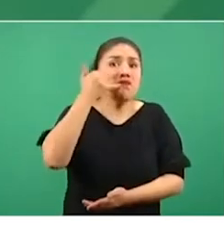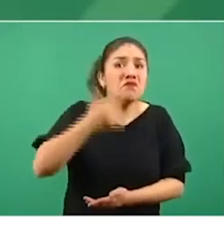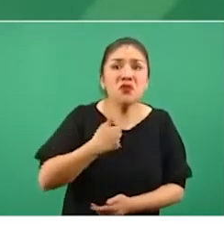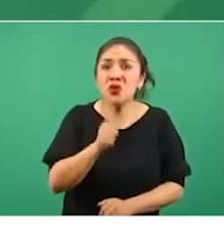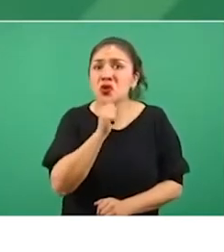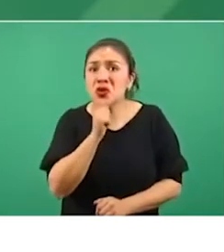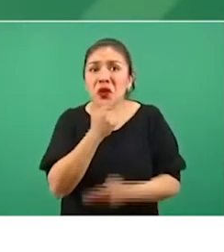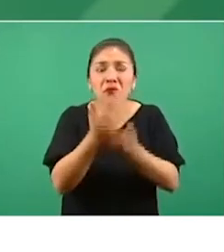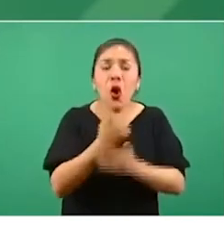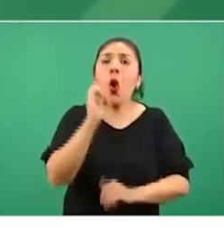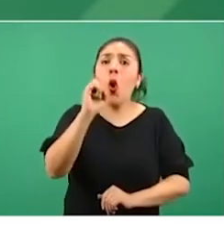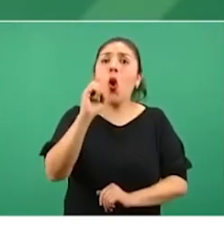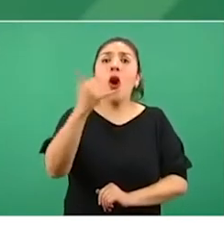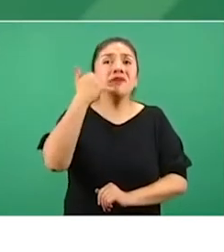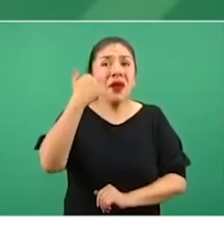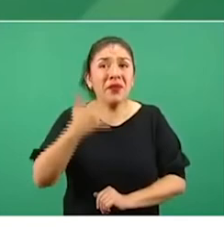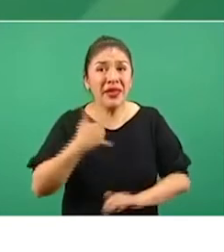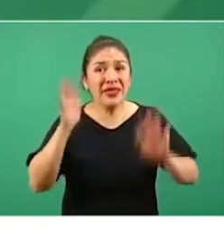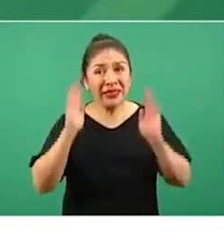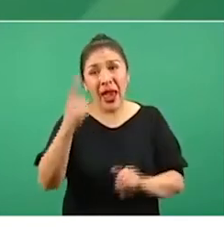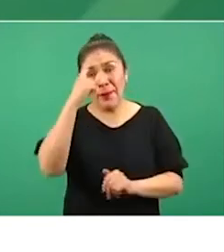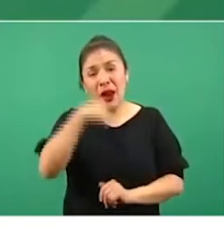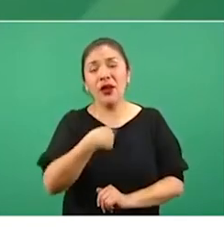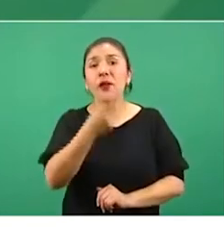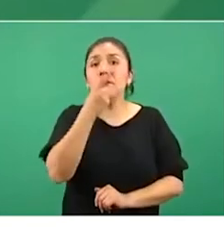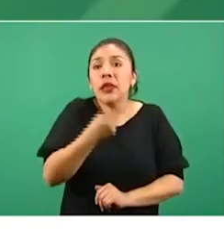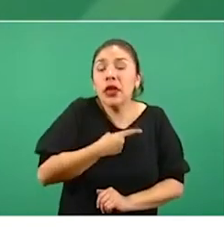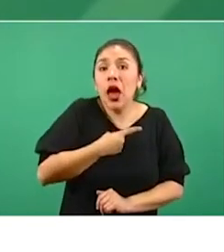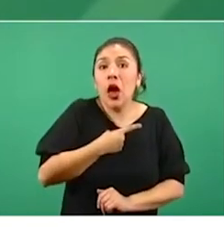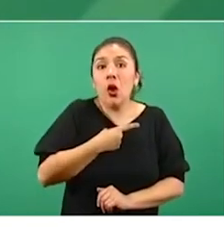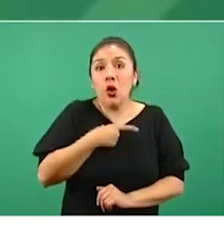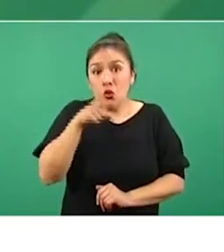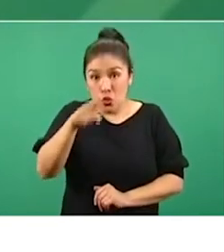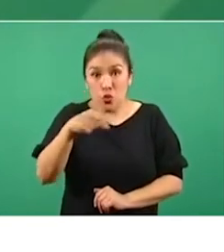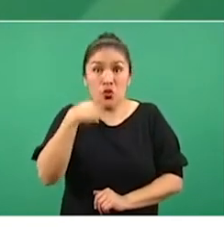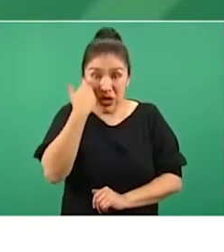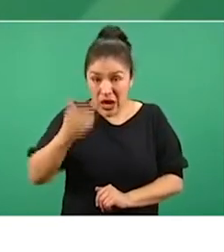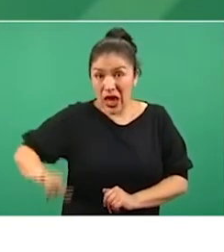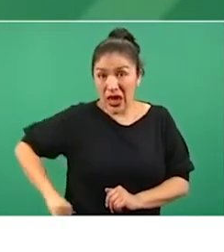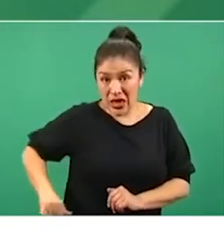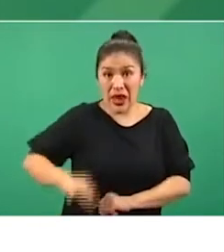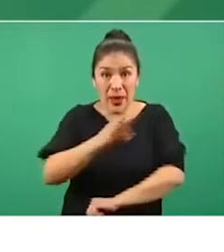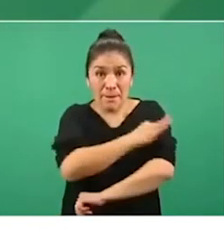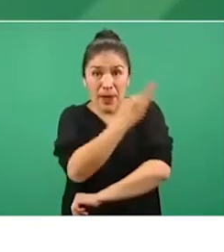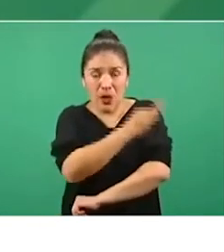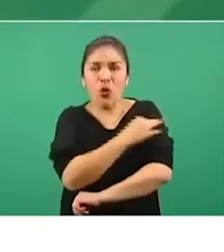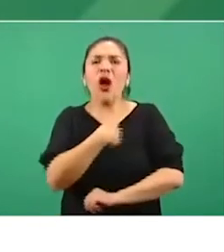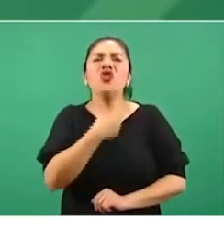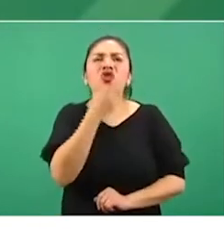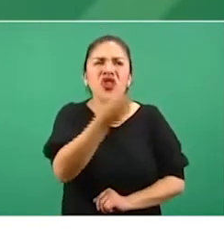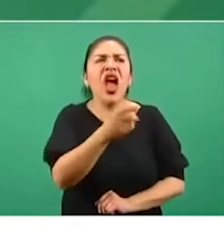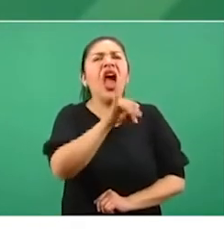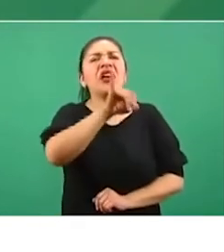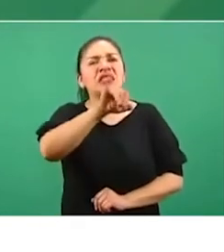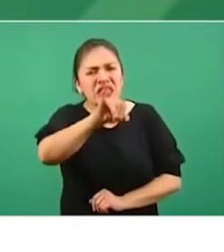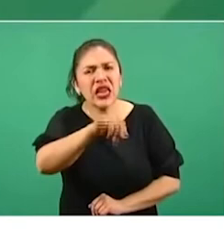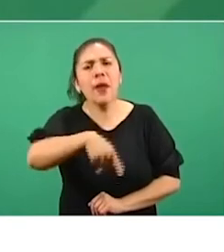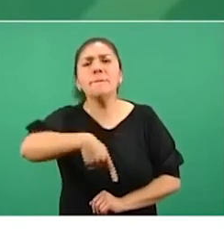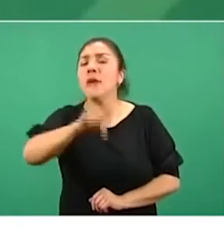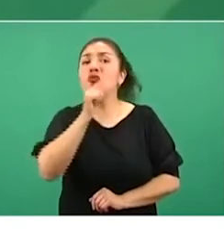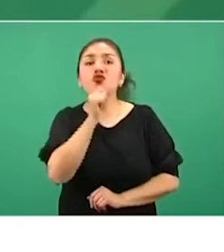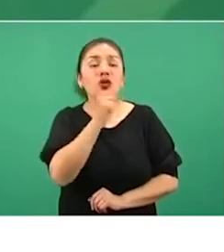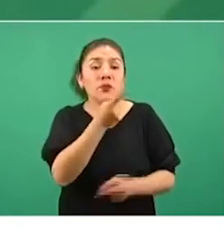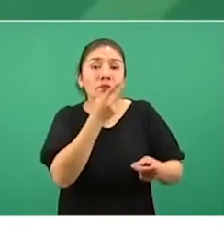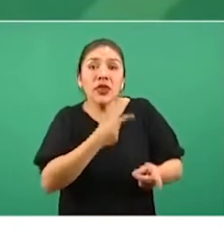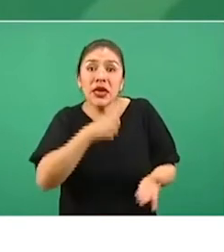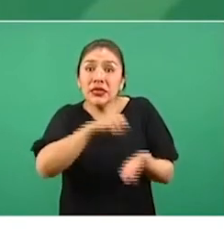o si me llamaron para decirme si estaba yo interesado en la vacuna, dije que sí, pero no me han dado una cita,